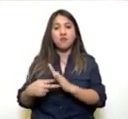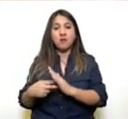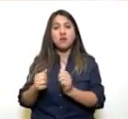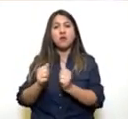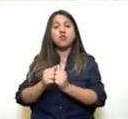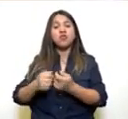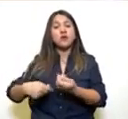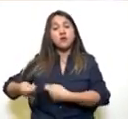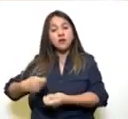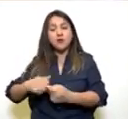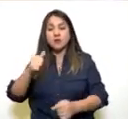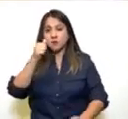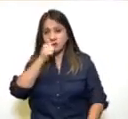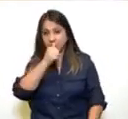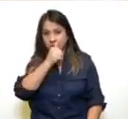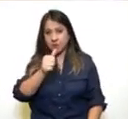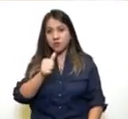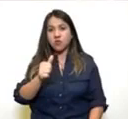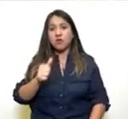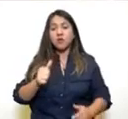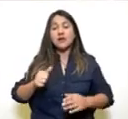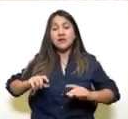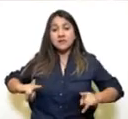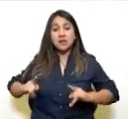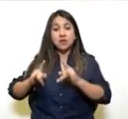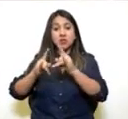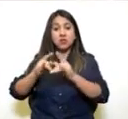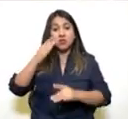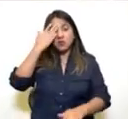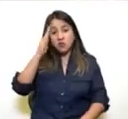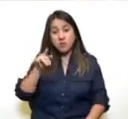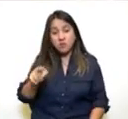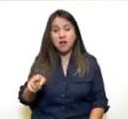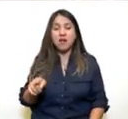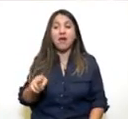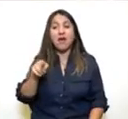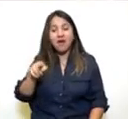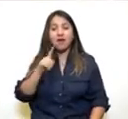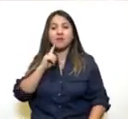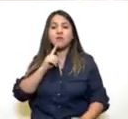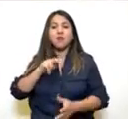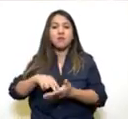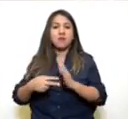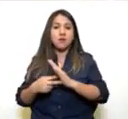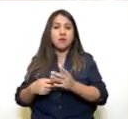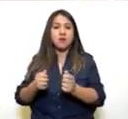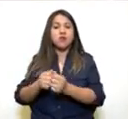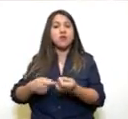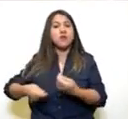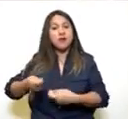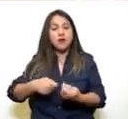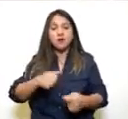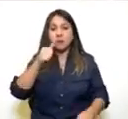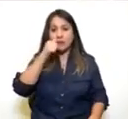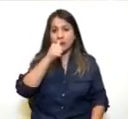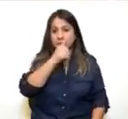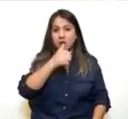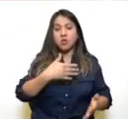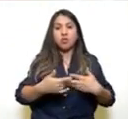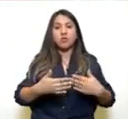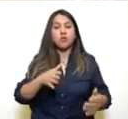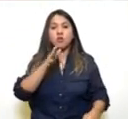narcotráfico donde se les construyó mal es donde tenemos problemas con el narcotráfico donde no hay